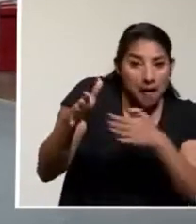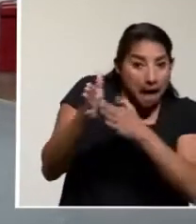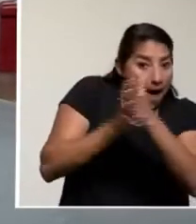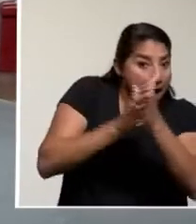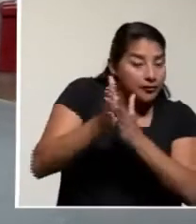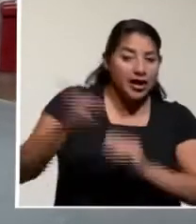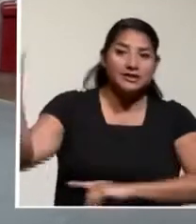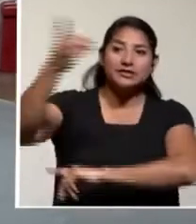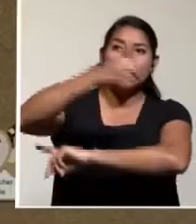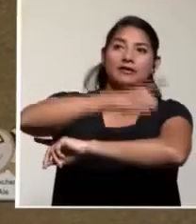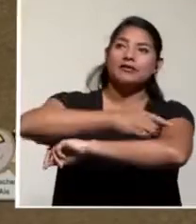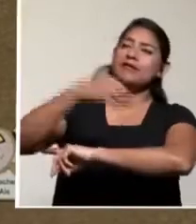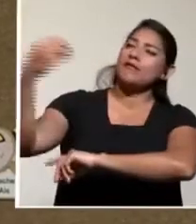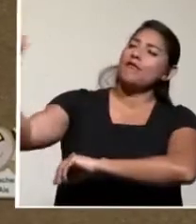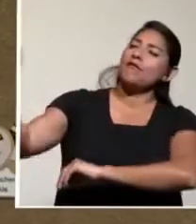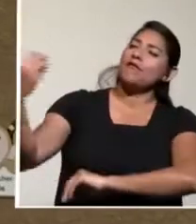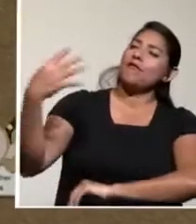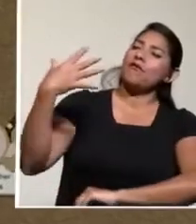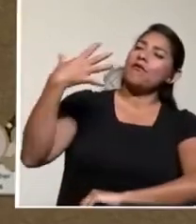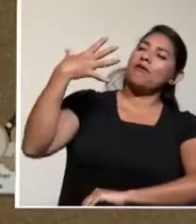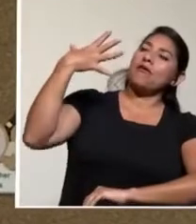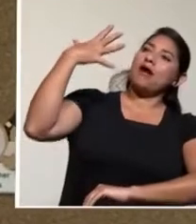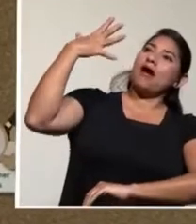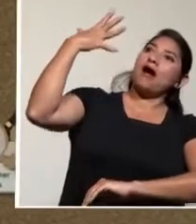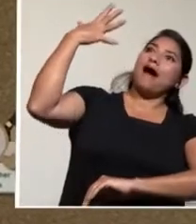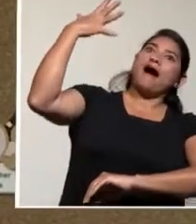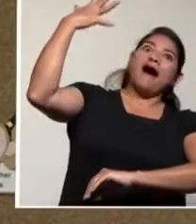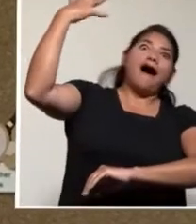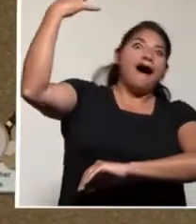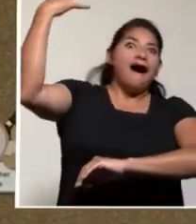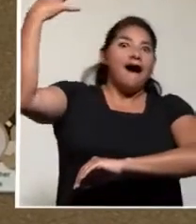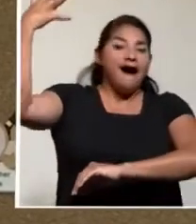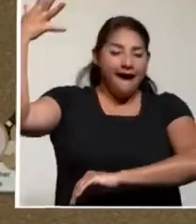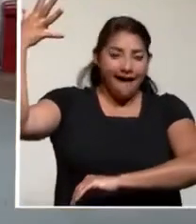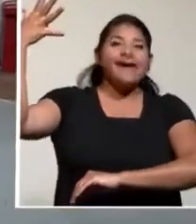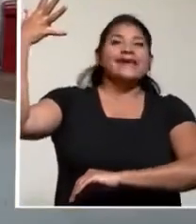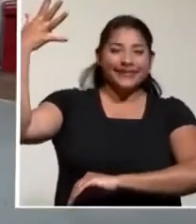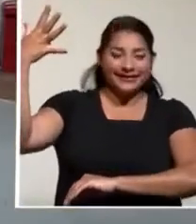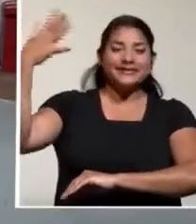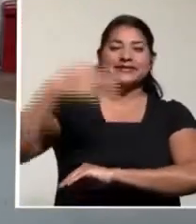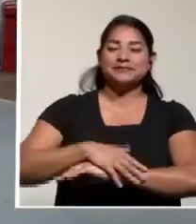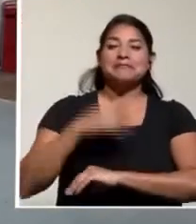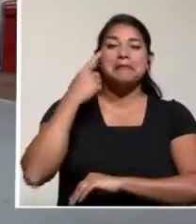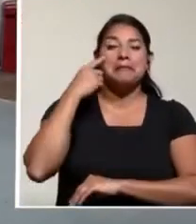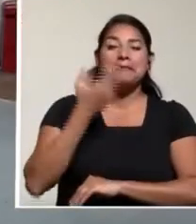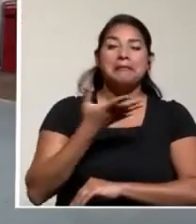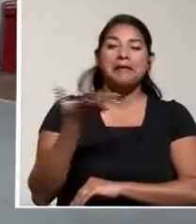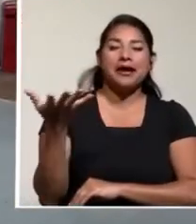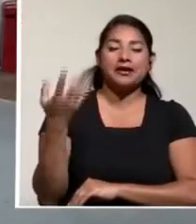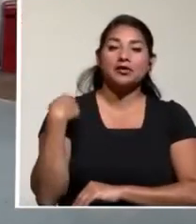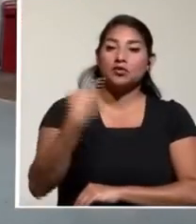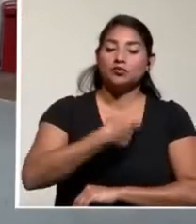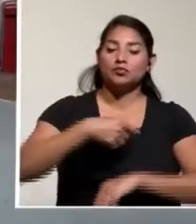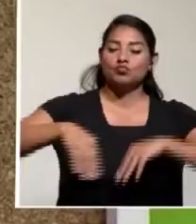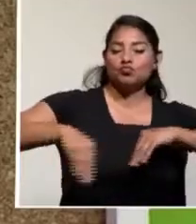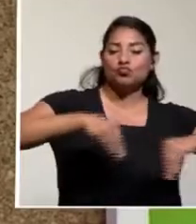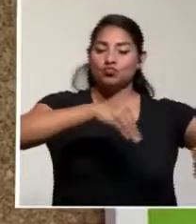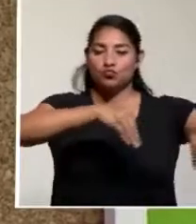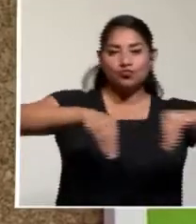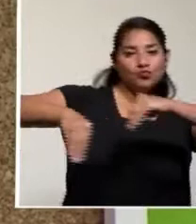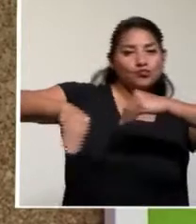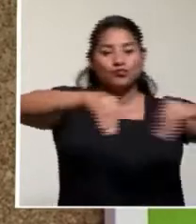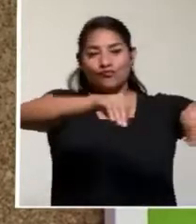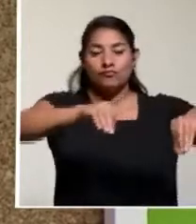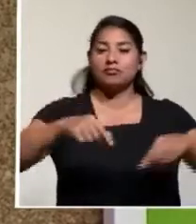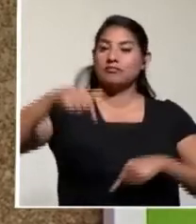este día está tan, tan soleado. Para hacer los movimientos que